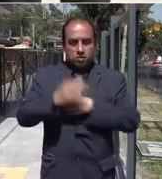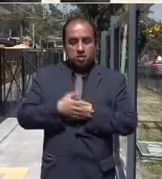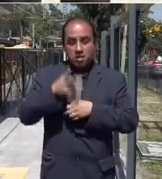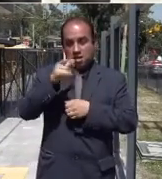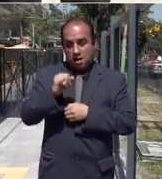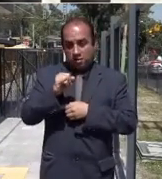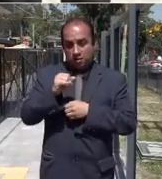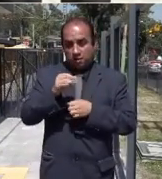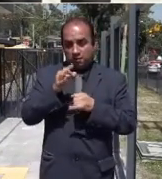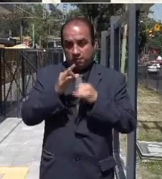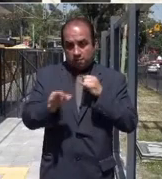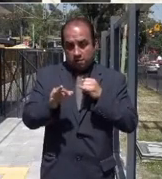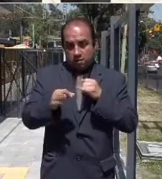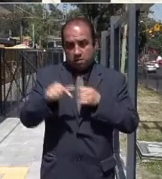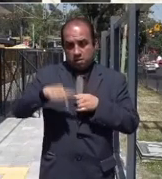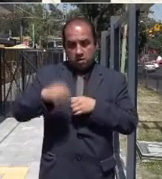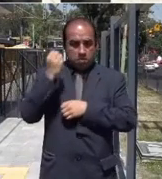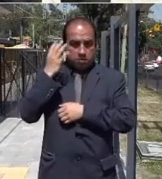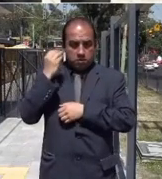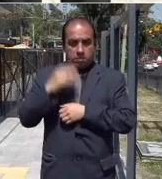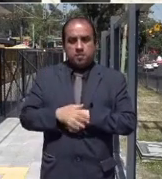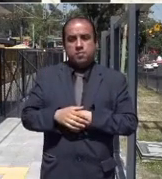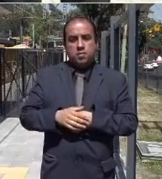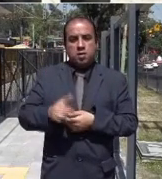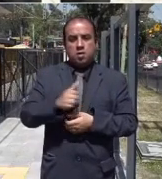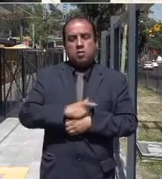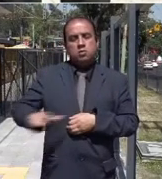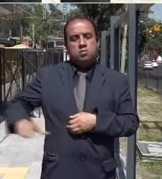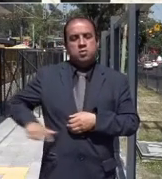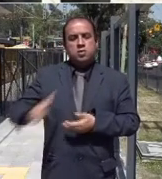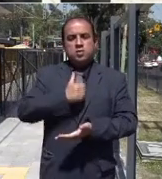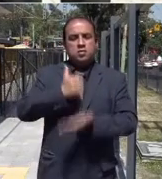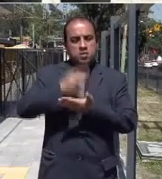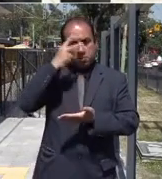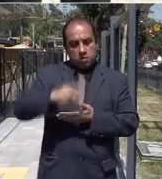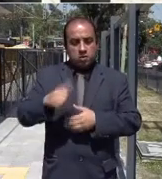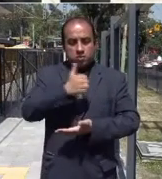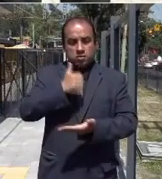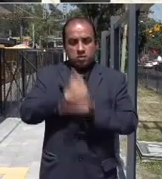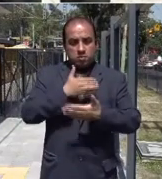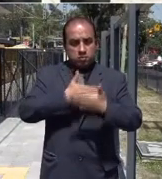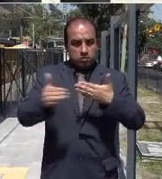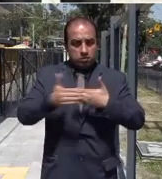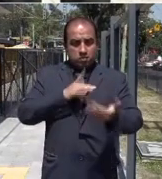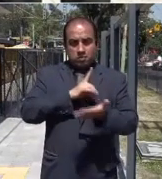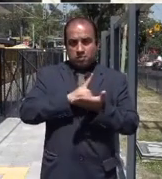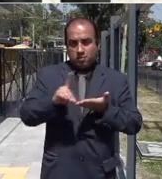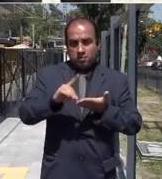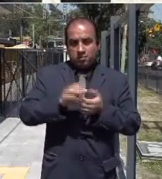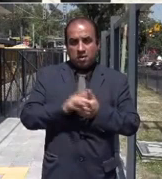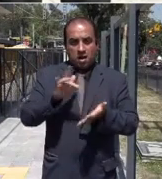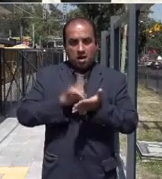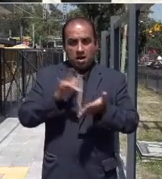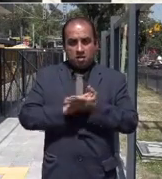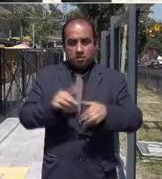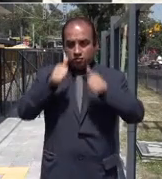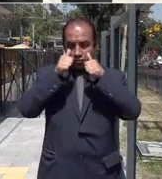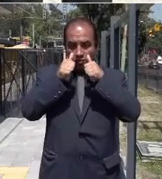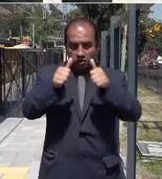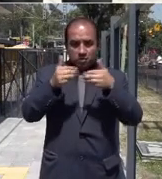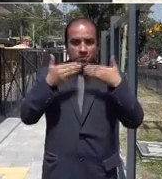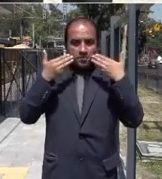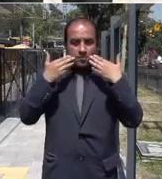así finalizamos este acto. El gobierno de la Ciudad de México, ciudad innovadora y de derechos, agradece su fina atención y